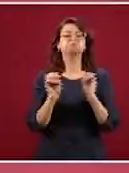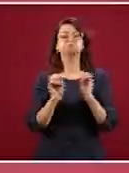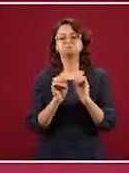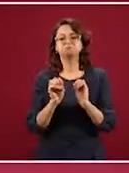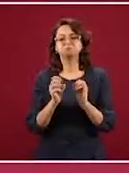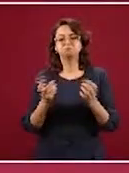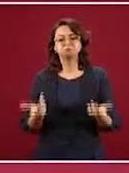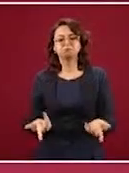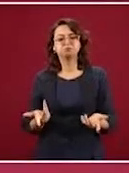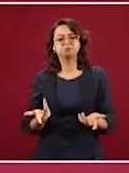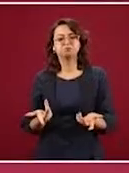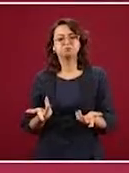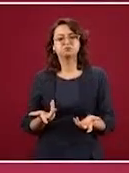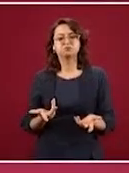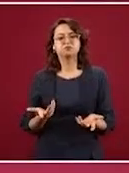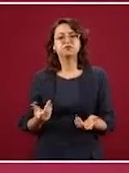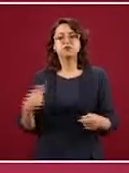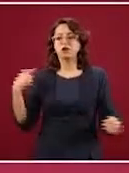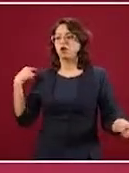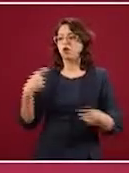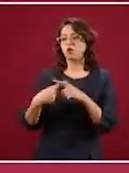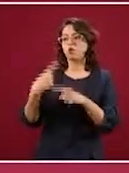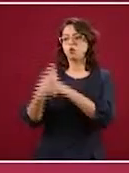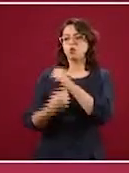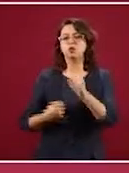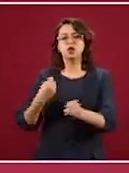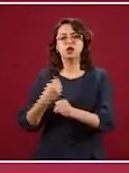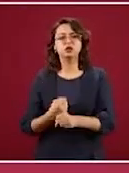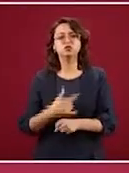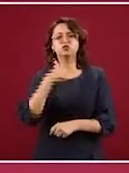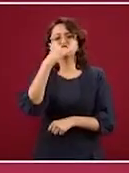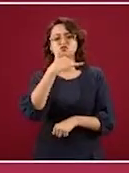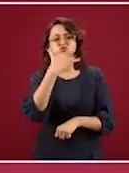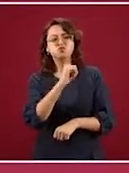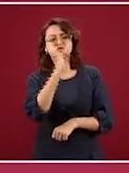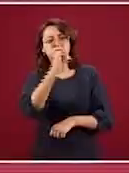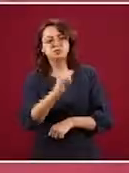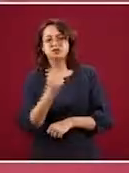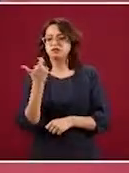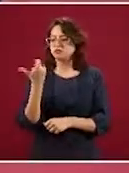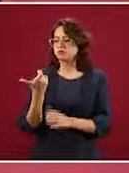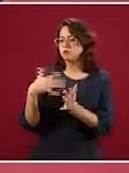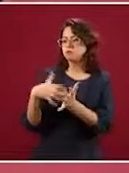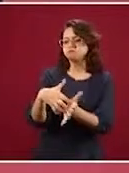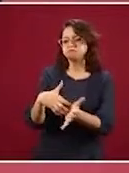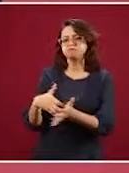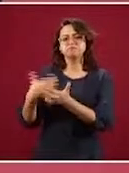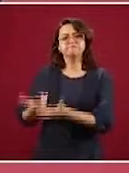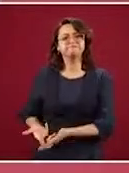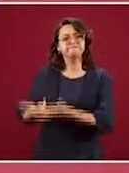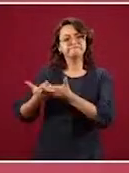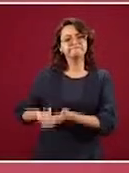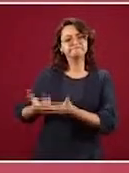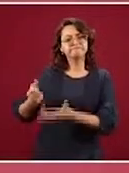son ahorros por no permitir la corrupción, por la austeridad republicana.